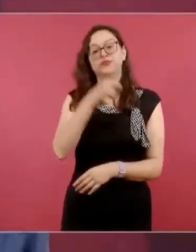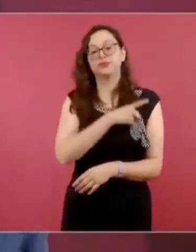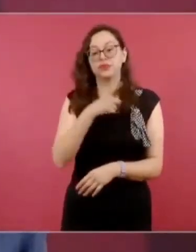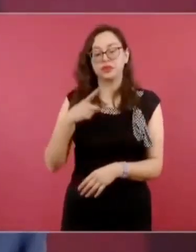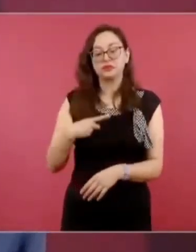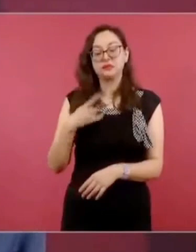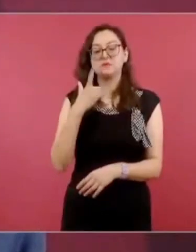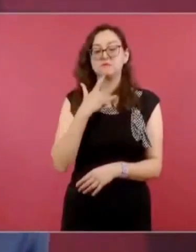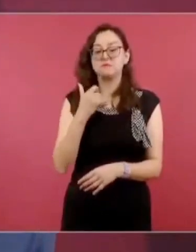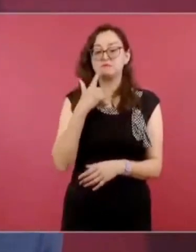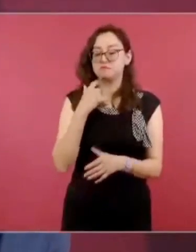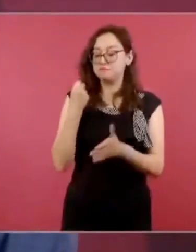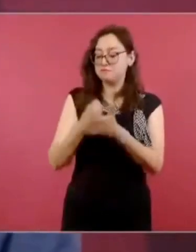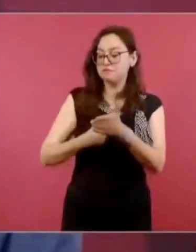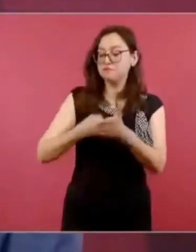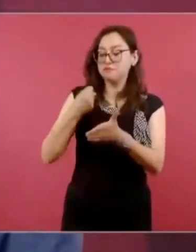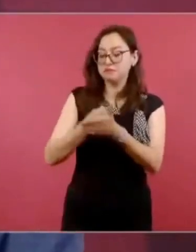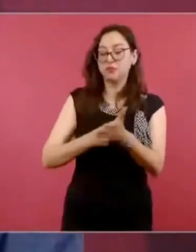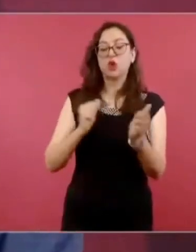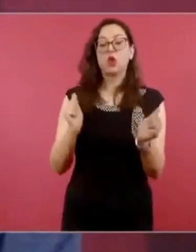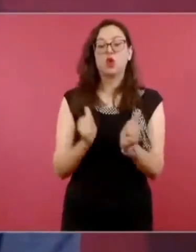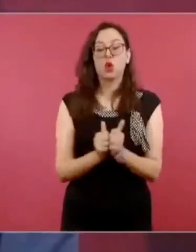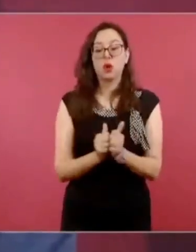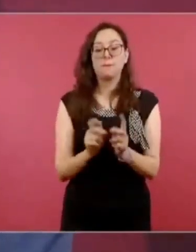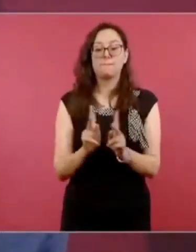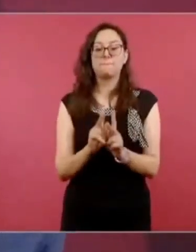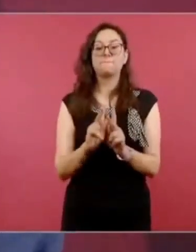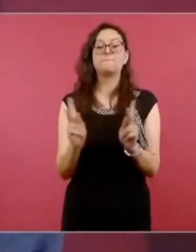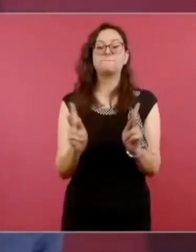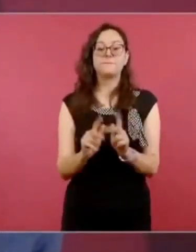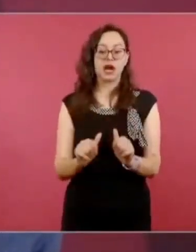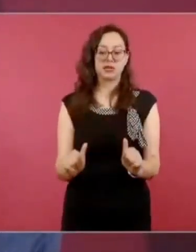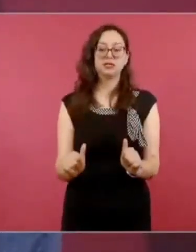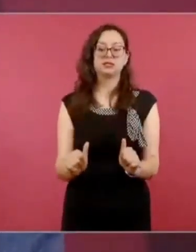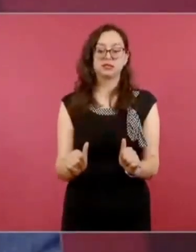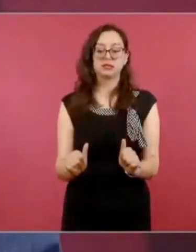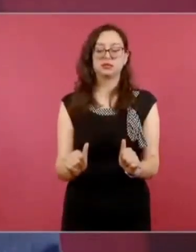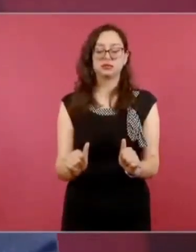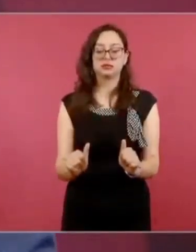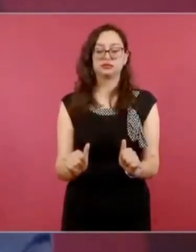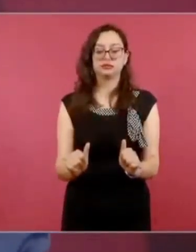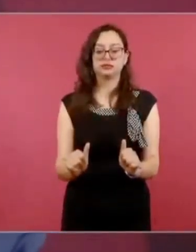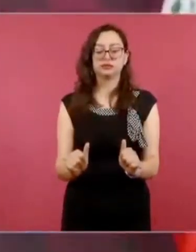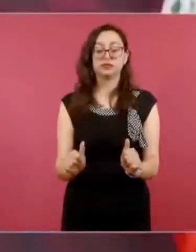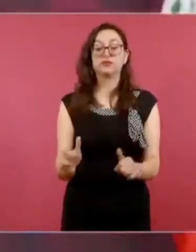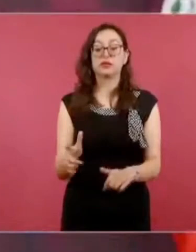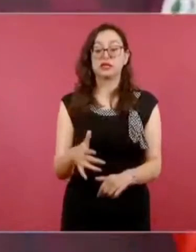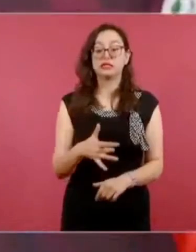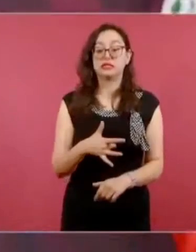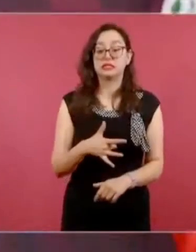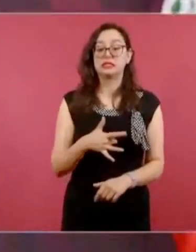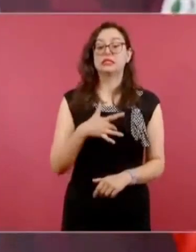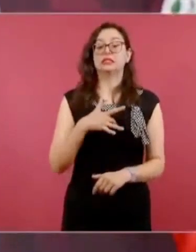pacífica. Siento, ¿sí?, un resurgimiento